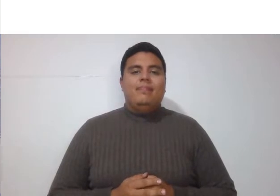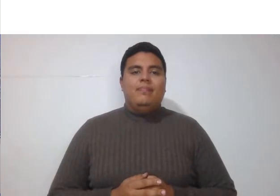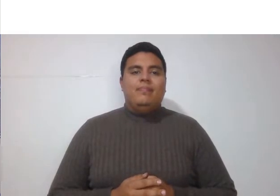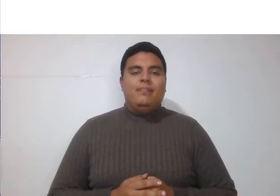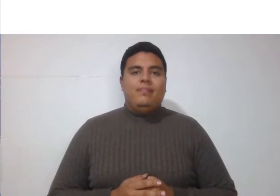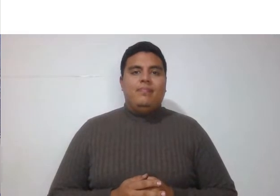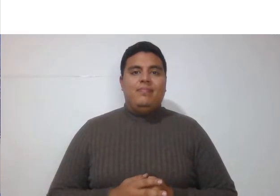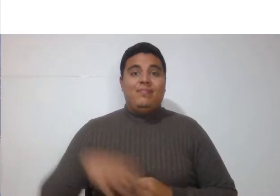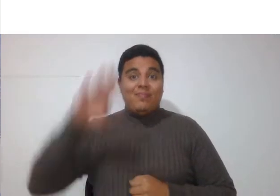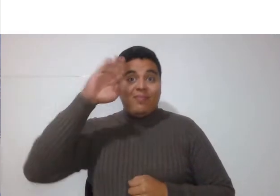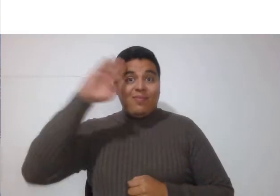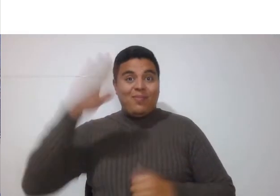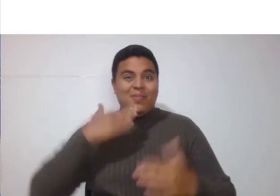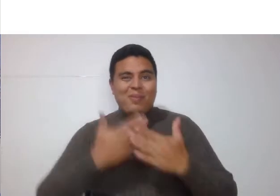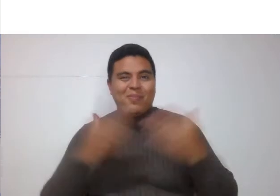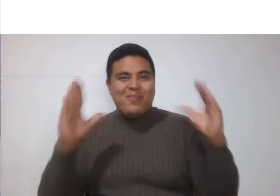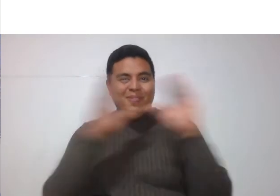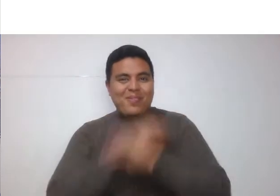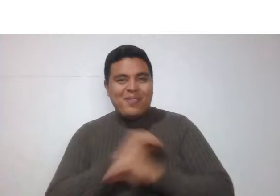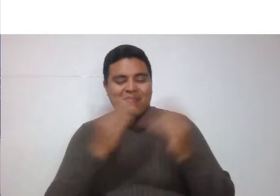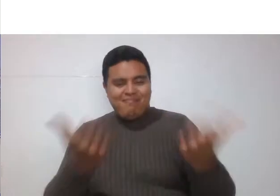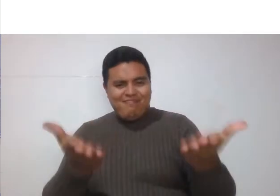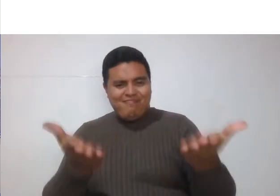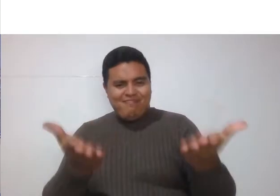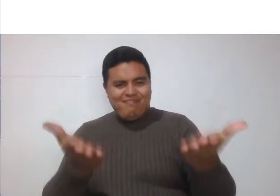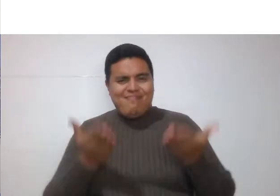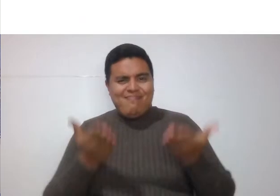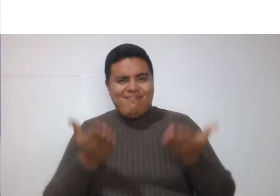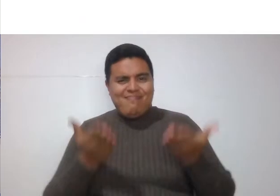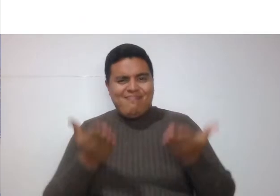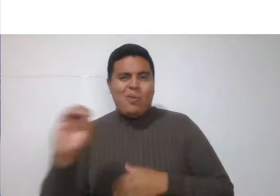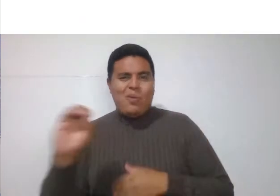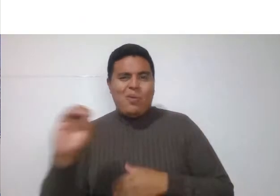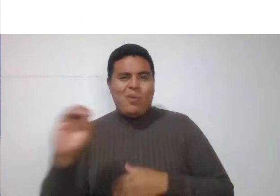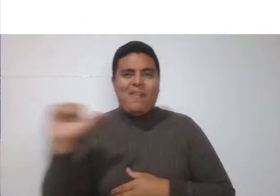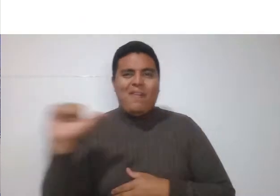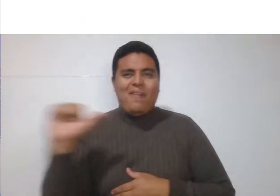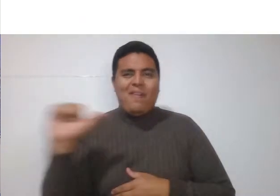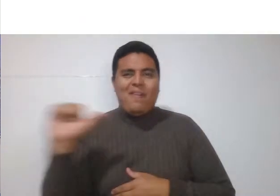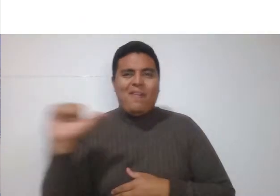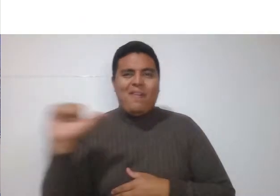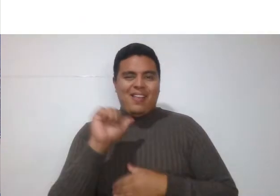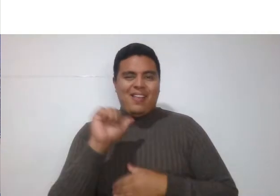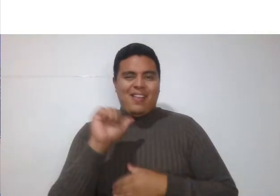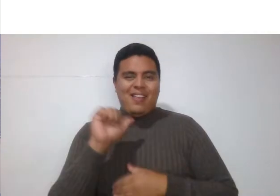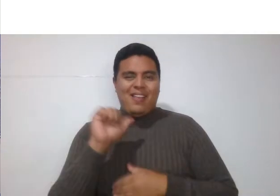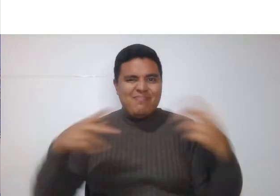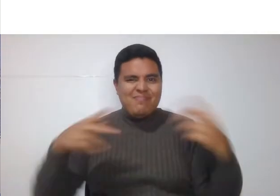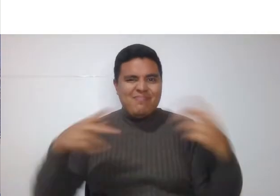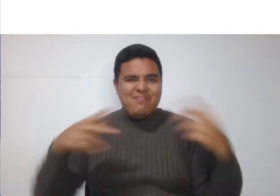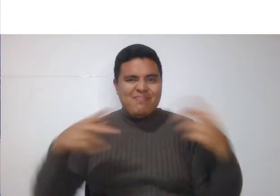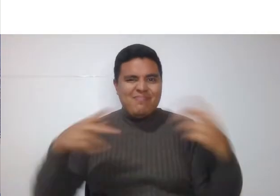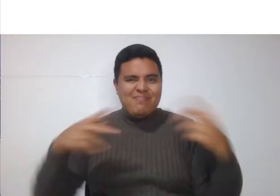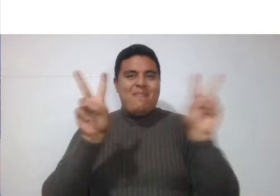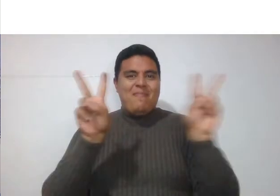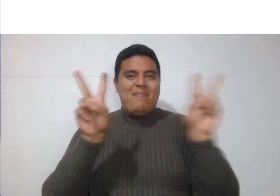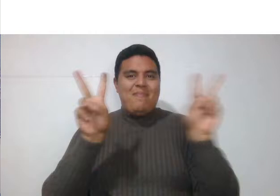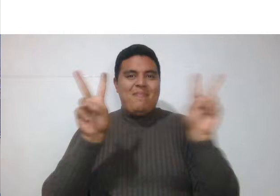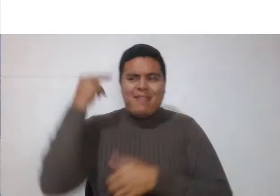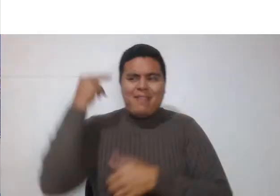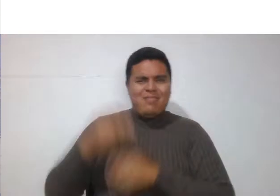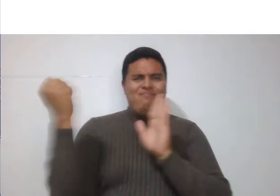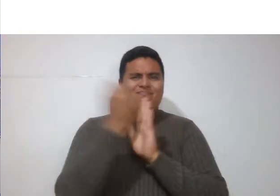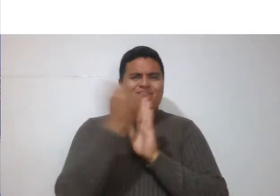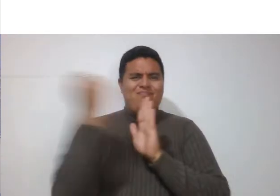Hola y muy buenas noches y bienvenidos y bienvenidas a esta nueva emisión de Es tu Historia, experiencias significativas con sello